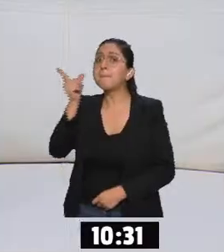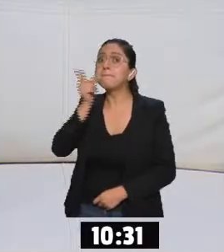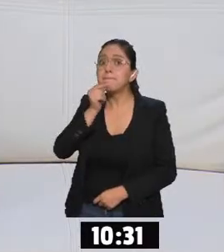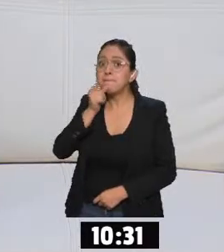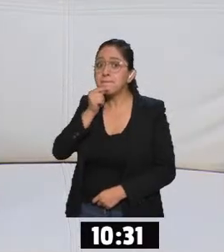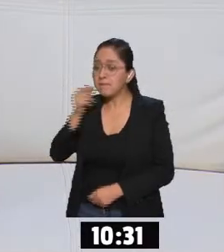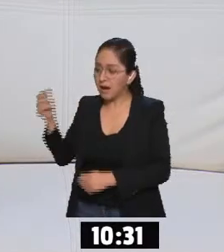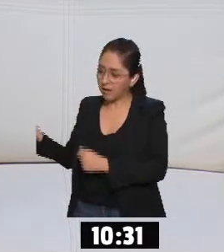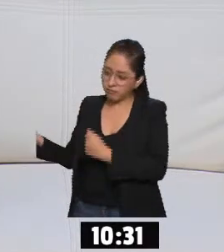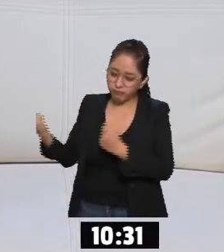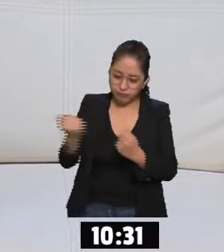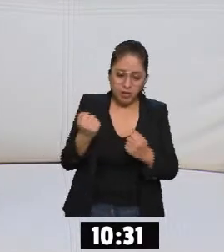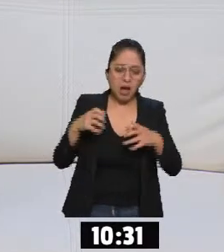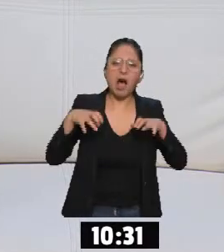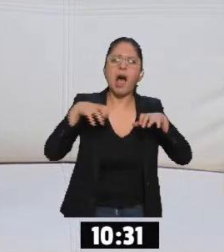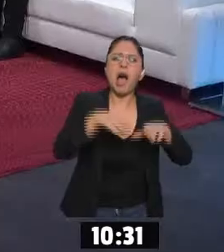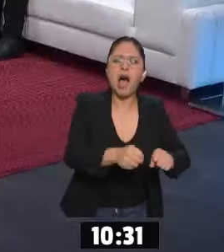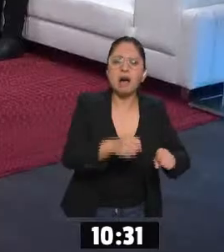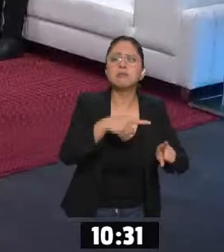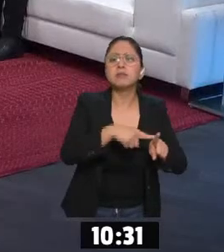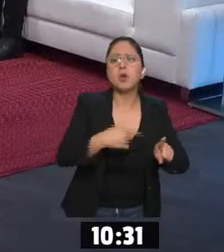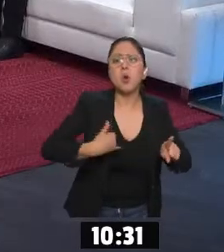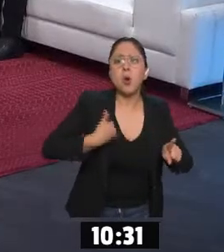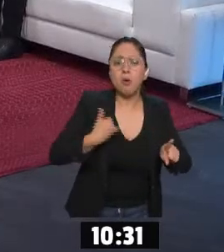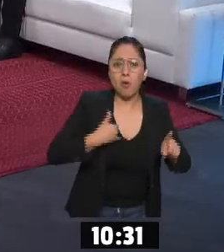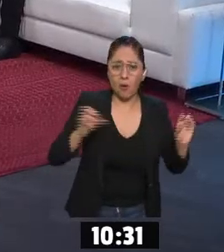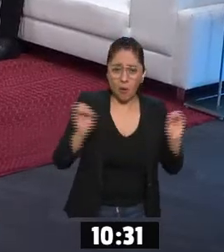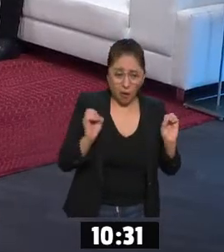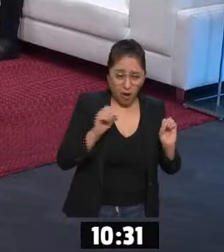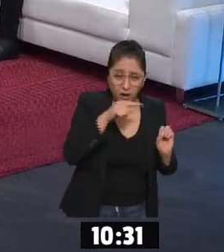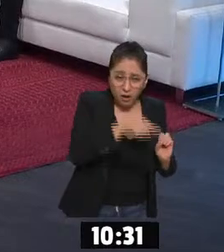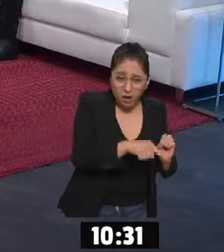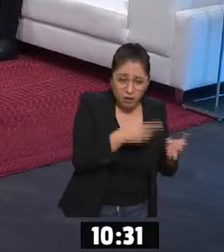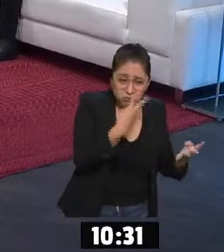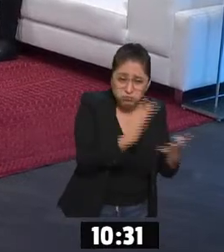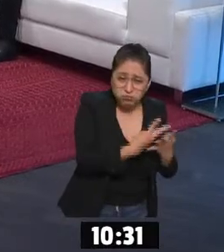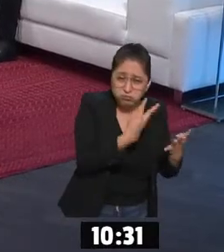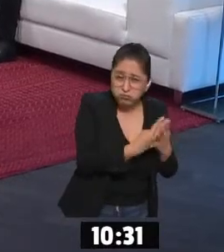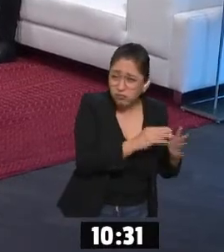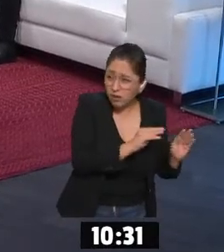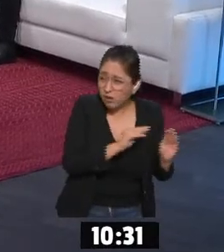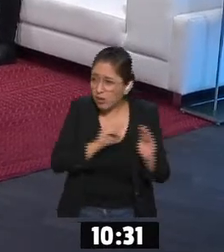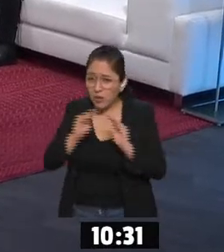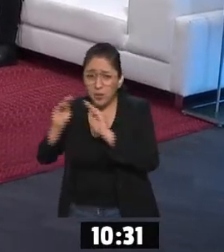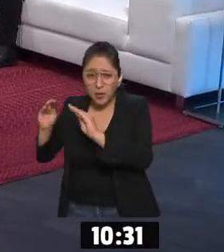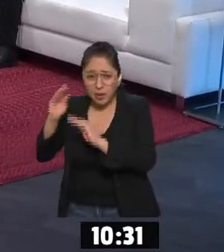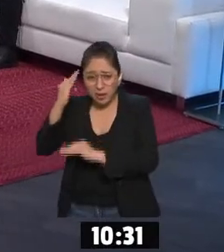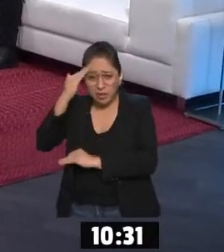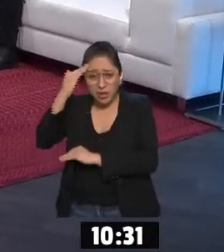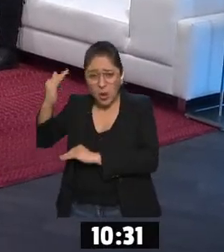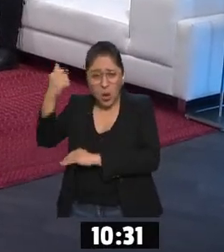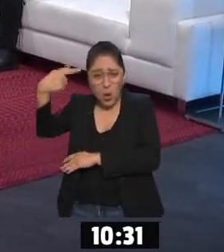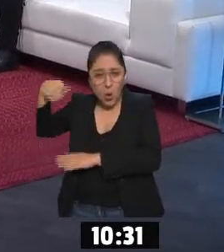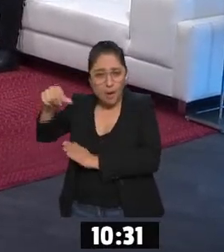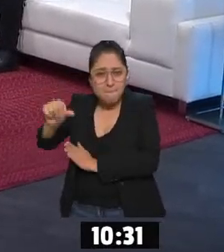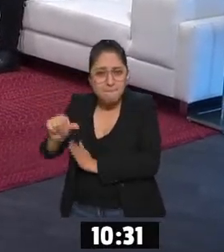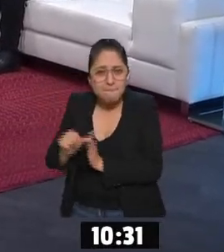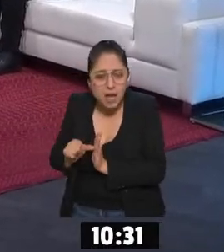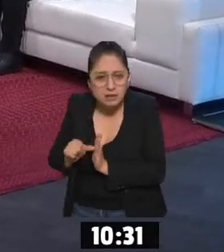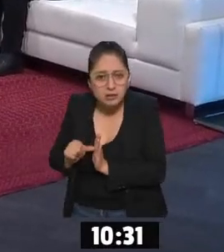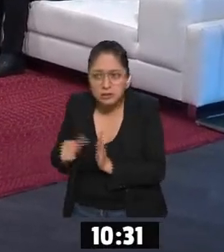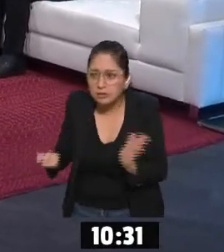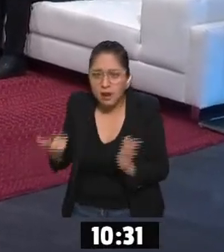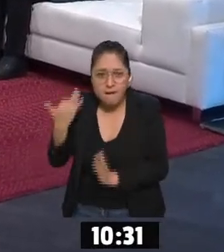dos de Oaxaca. Llegaron al reclusorio norte. Estuvieron ahí casi un mes porque